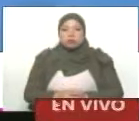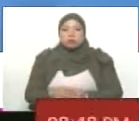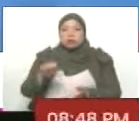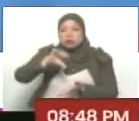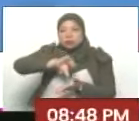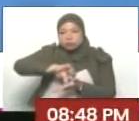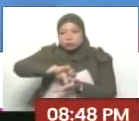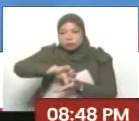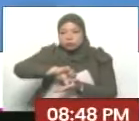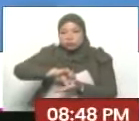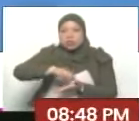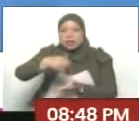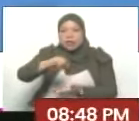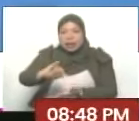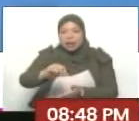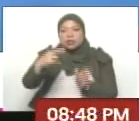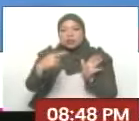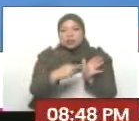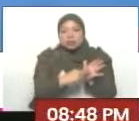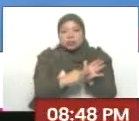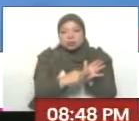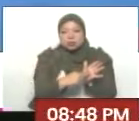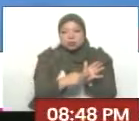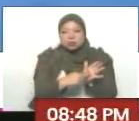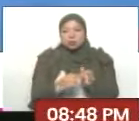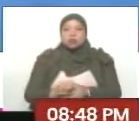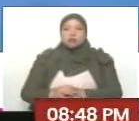de Irán en Damasco, Siria.